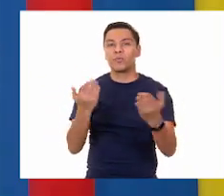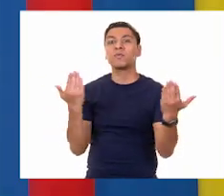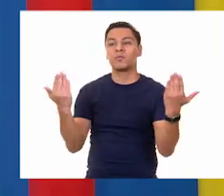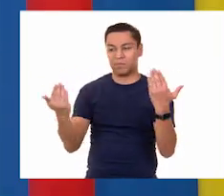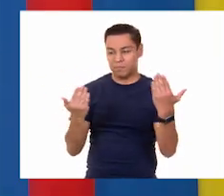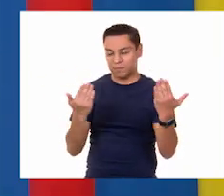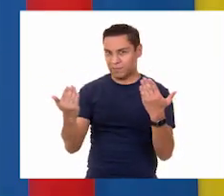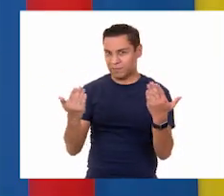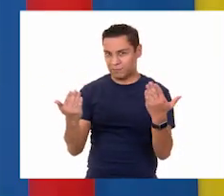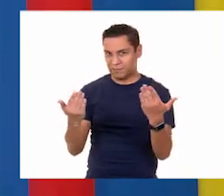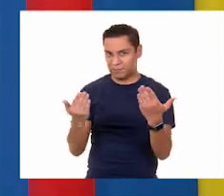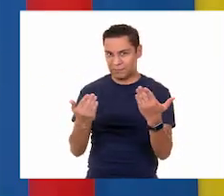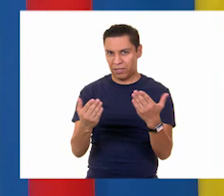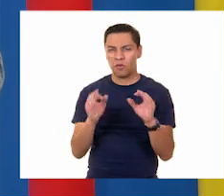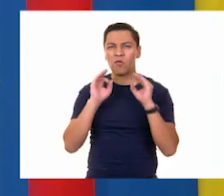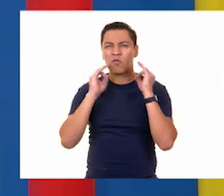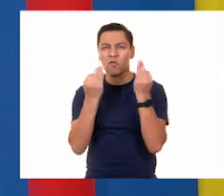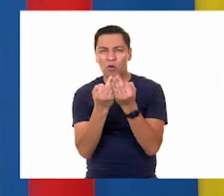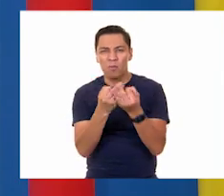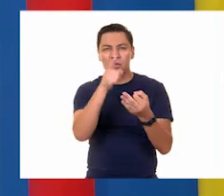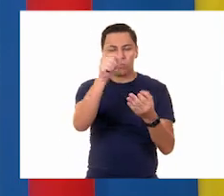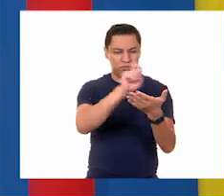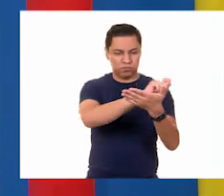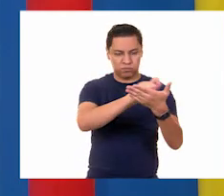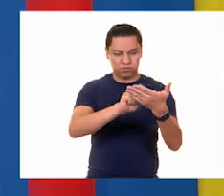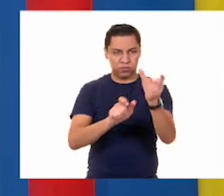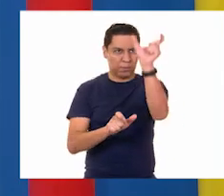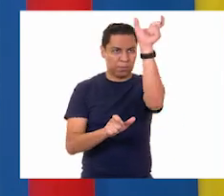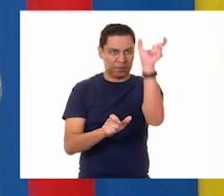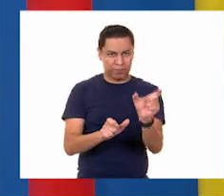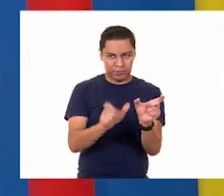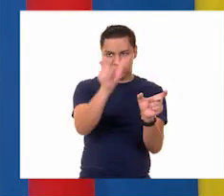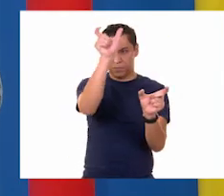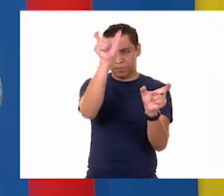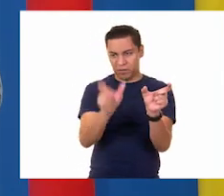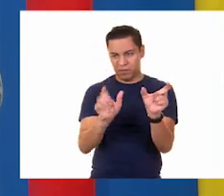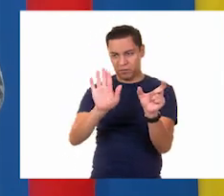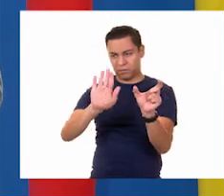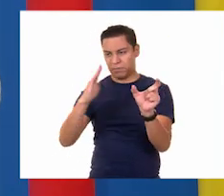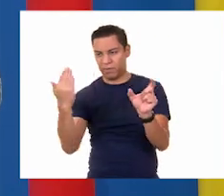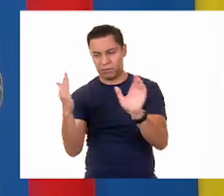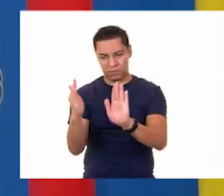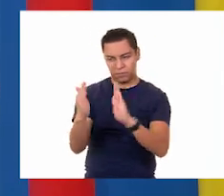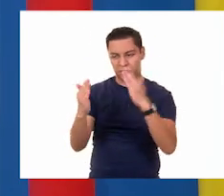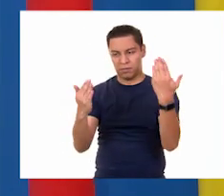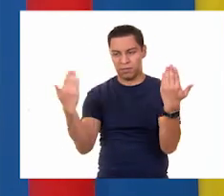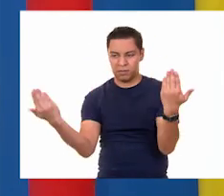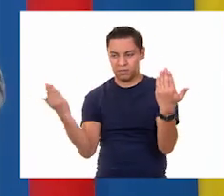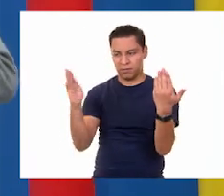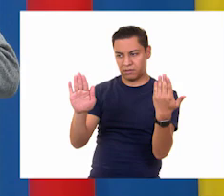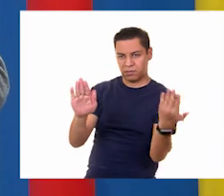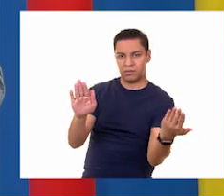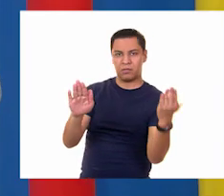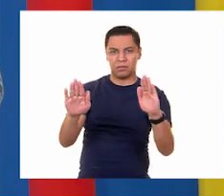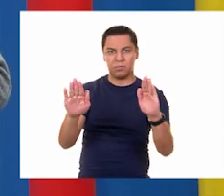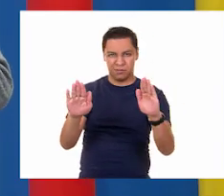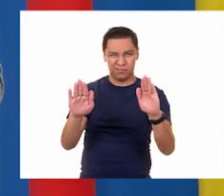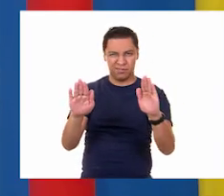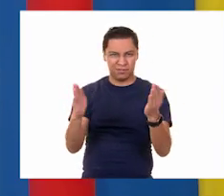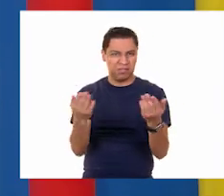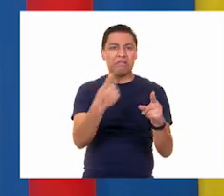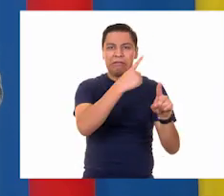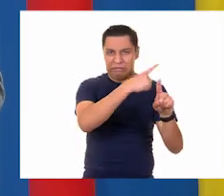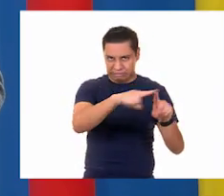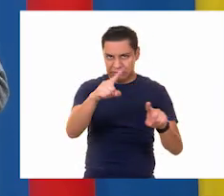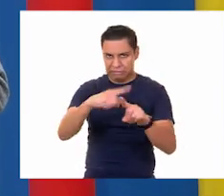que la forma en que se acomodan las partes del tríptico en las páginas va a posibilitar que las doblemos de una manera o de otra y